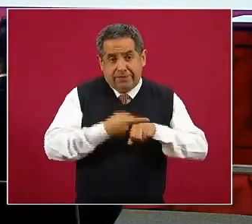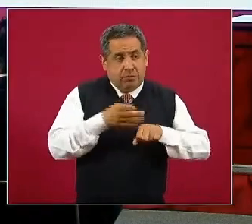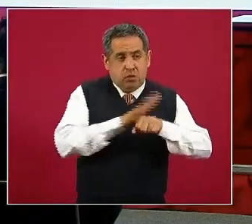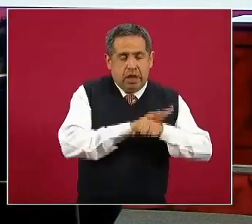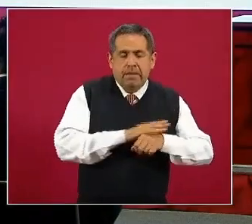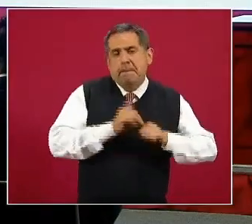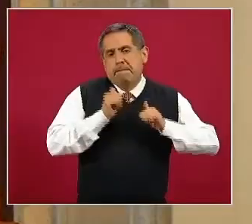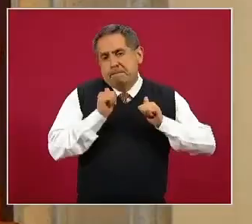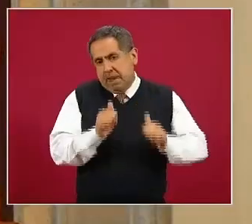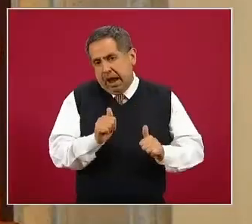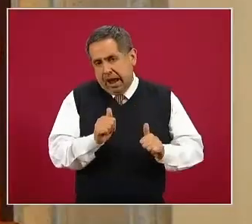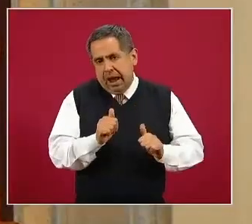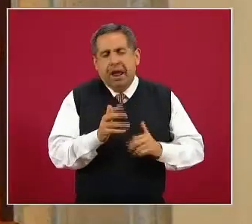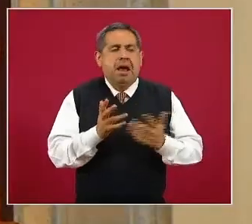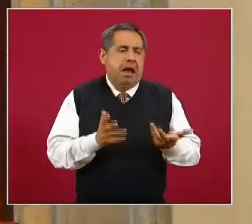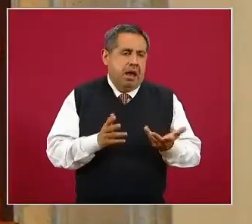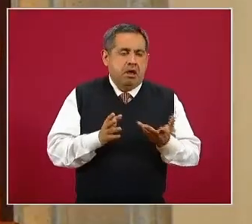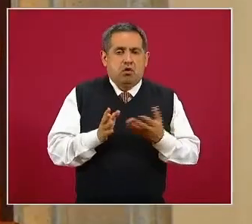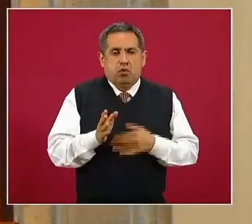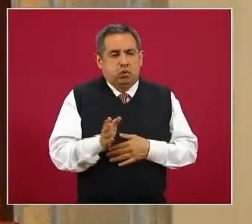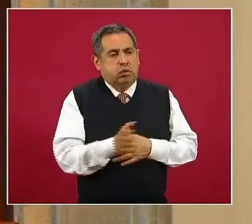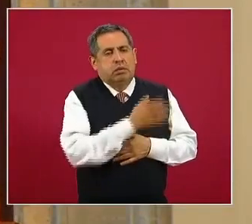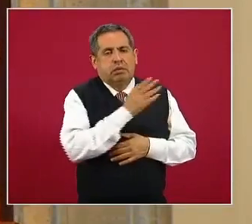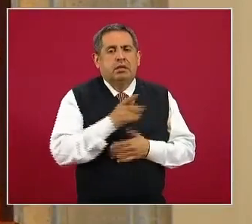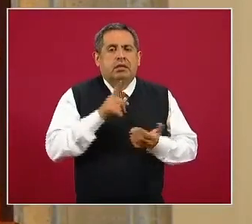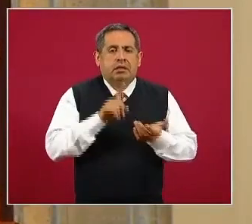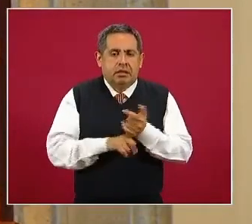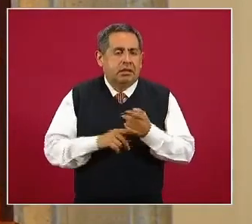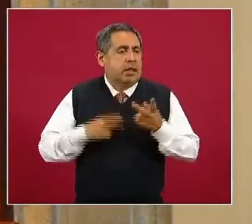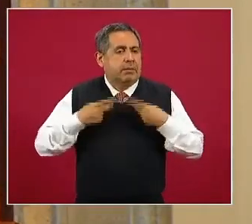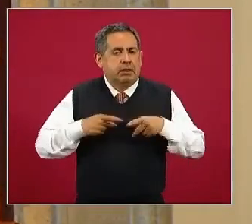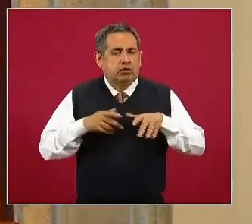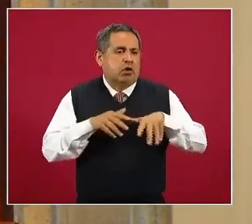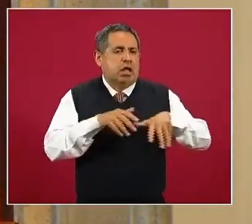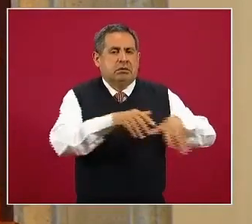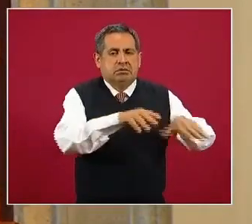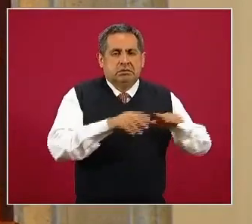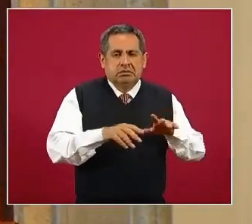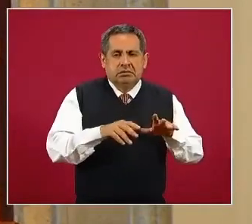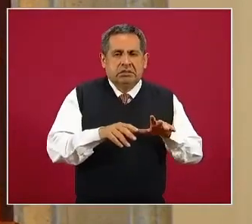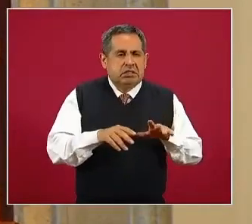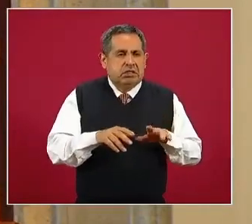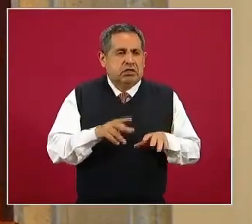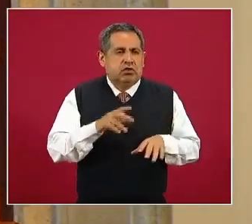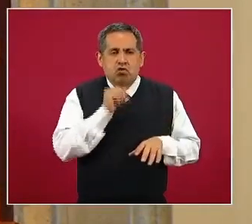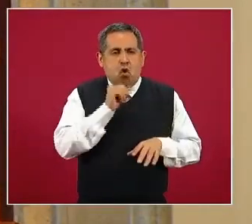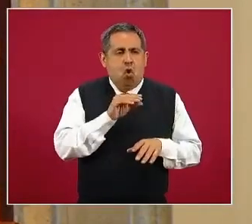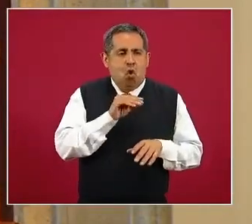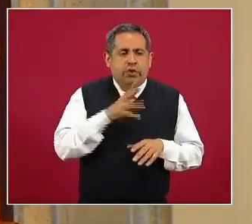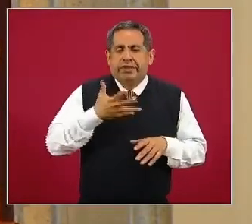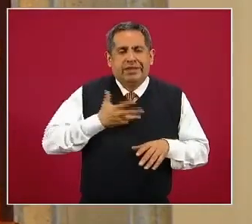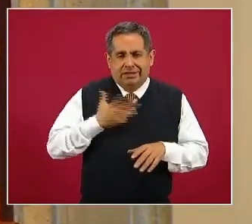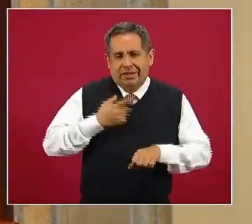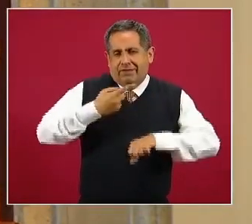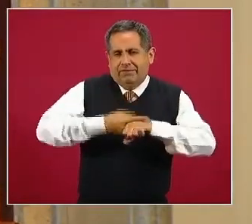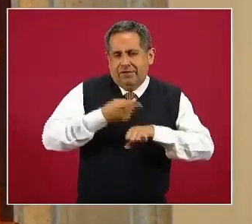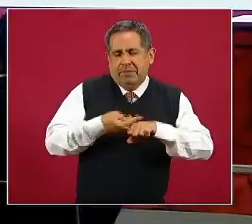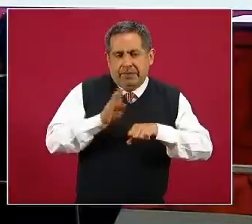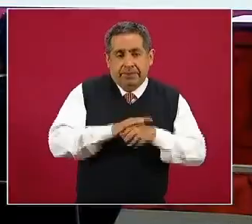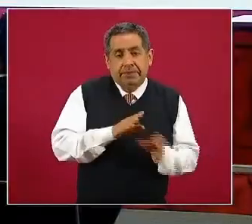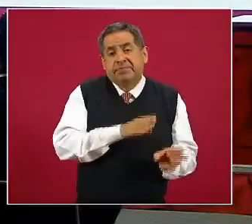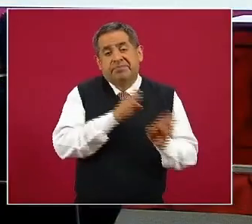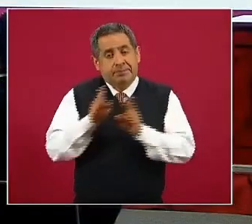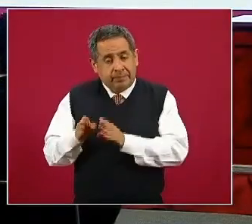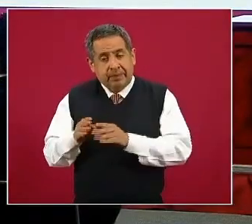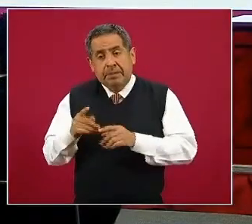y por lo tanto integran el grupo de personas o casos descartados de la enfermedad en ese momento. Pero